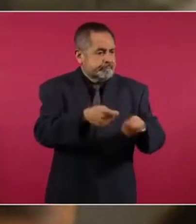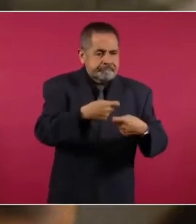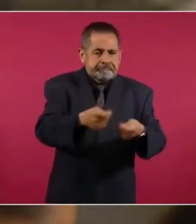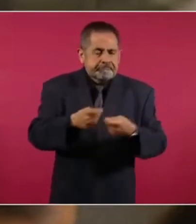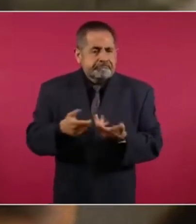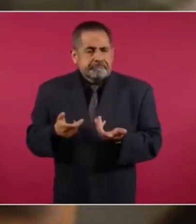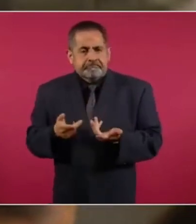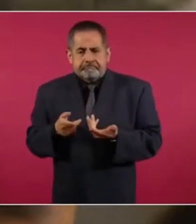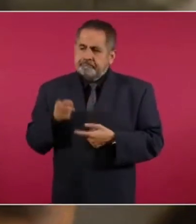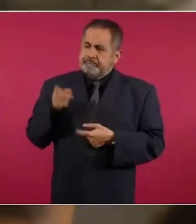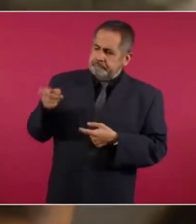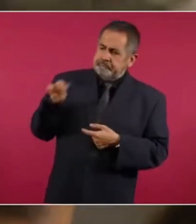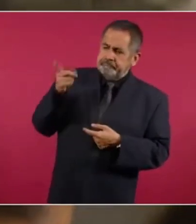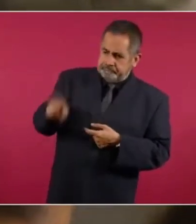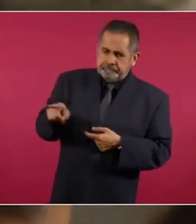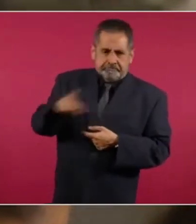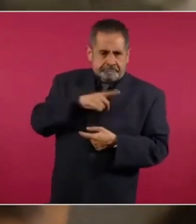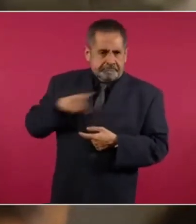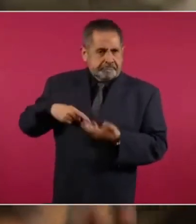contratos,